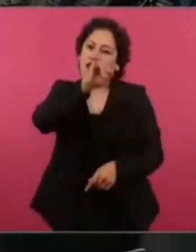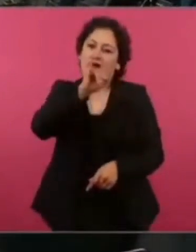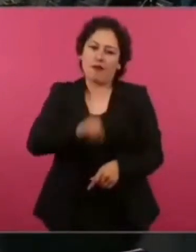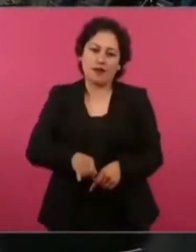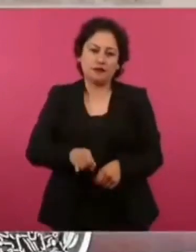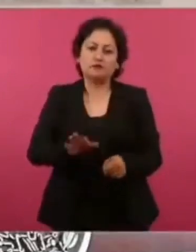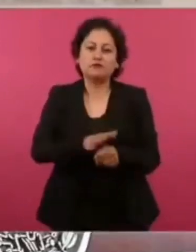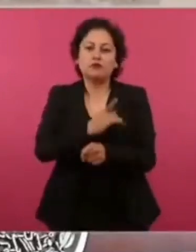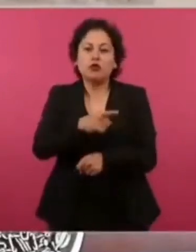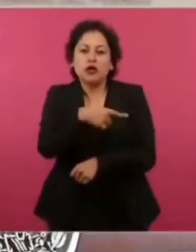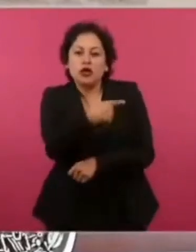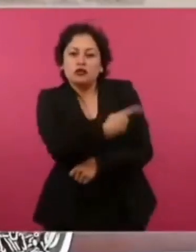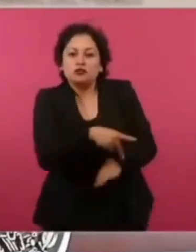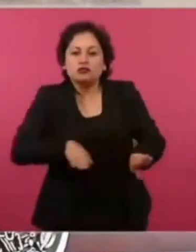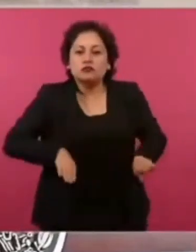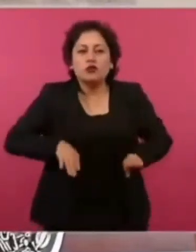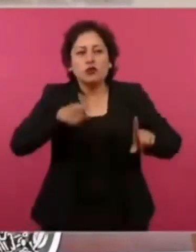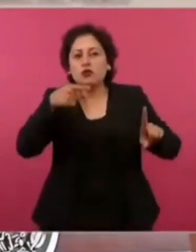robar.